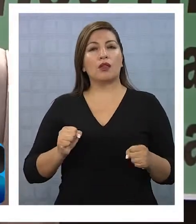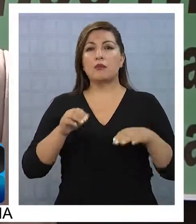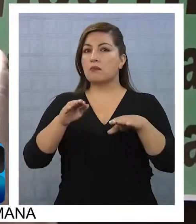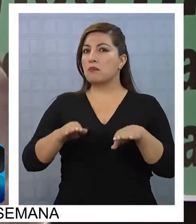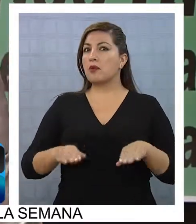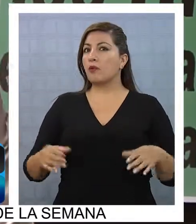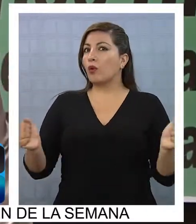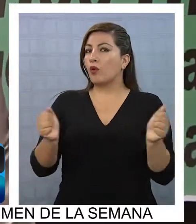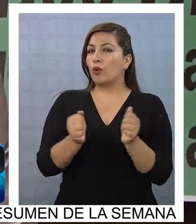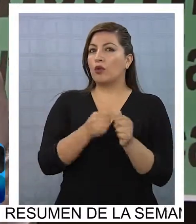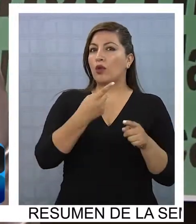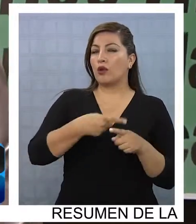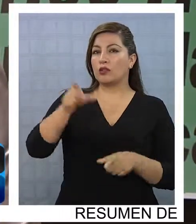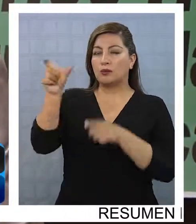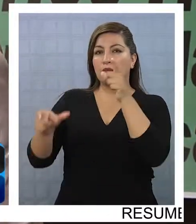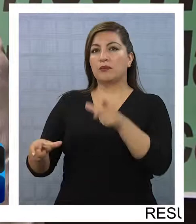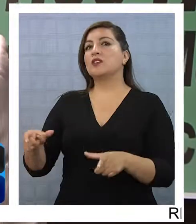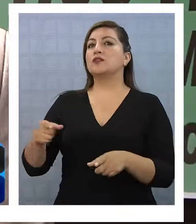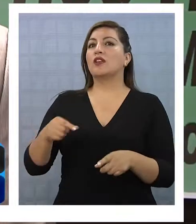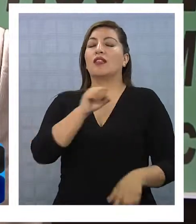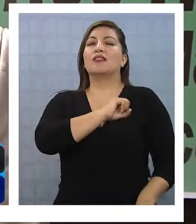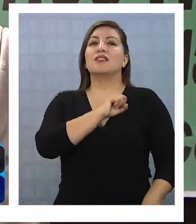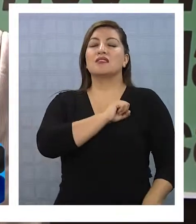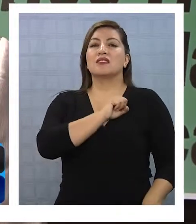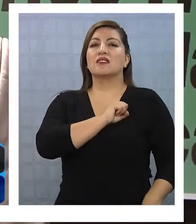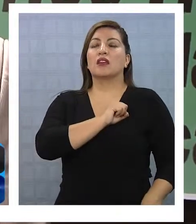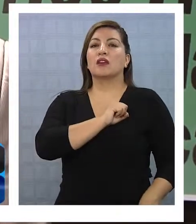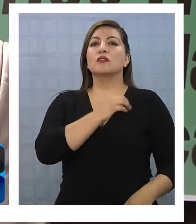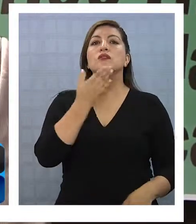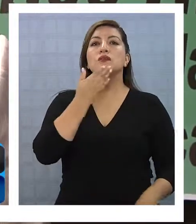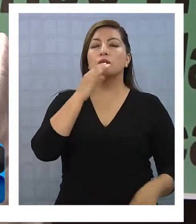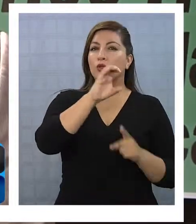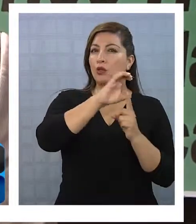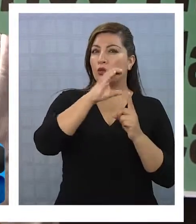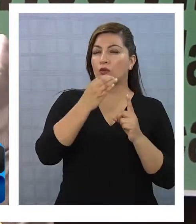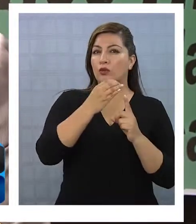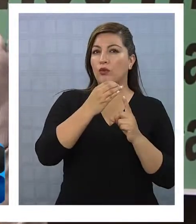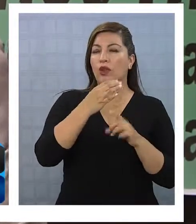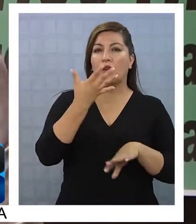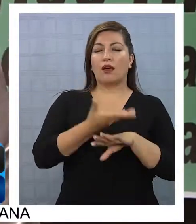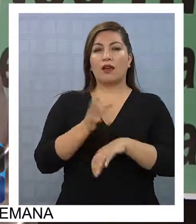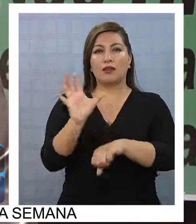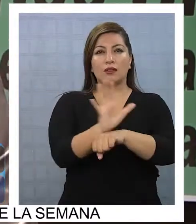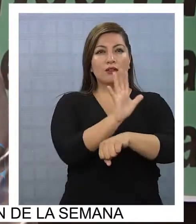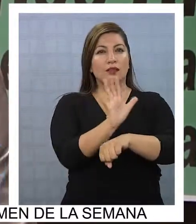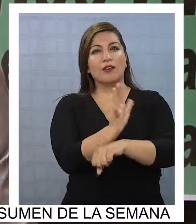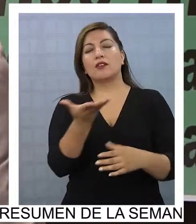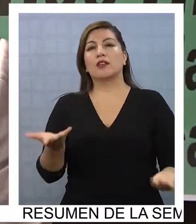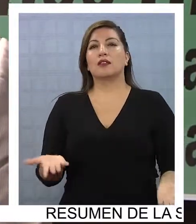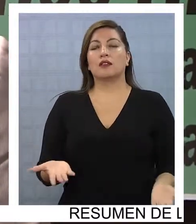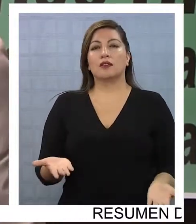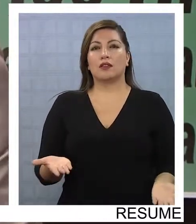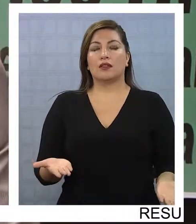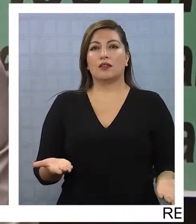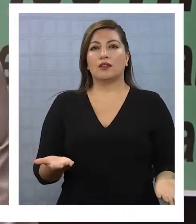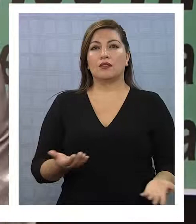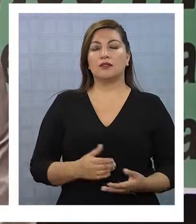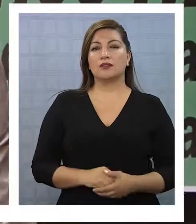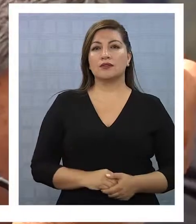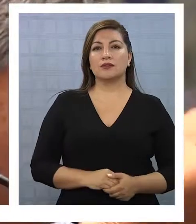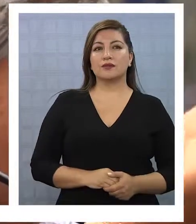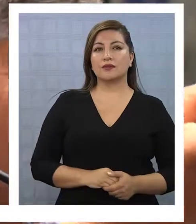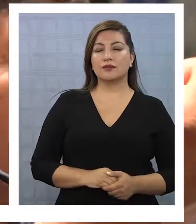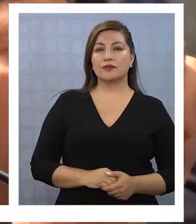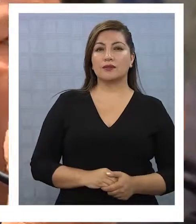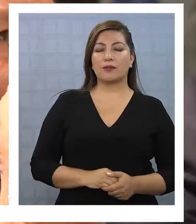junto a los artistas consagrados, así que en cultura tenemos obras de teatro también, que van a estar en la barrilla